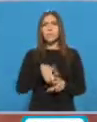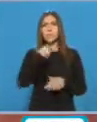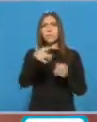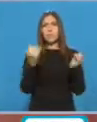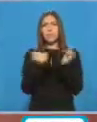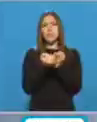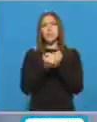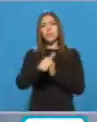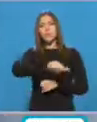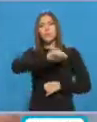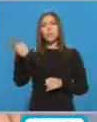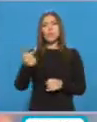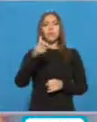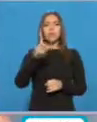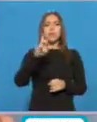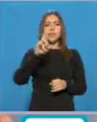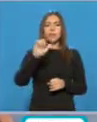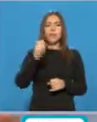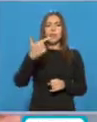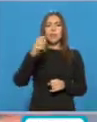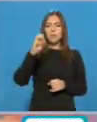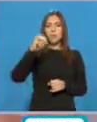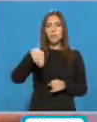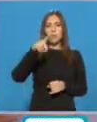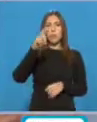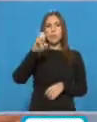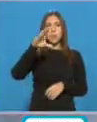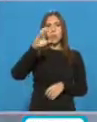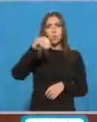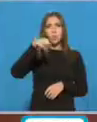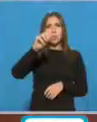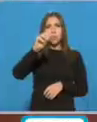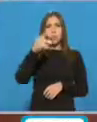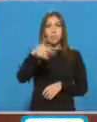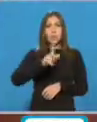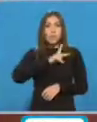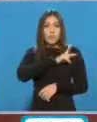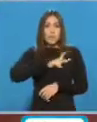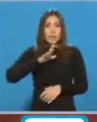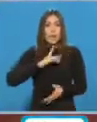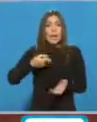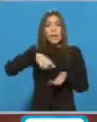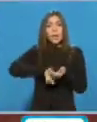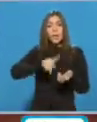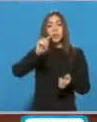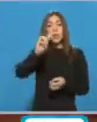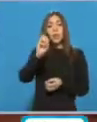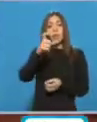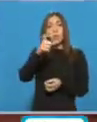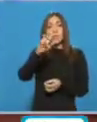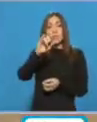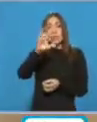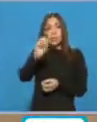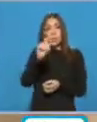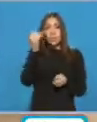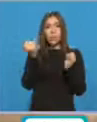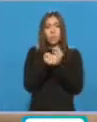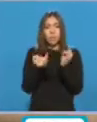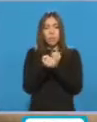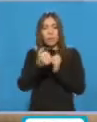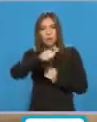dragones de Komodo, que son tóxicas, estas toxinas, o este veneno, o es diferente en el de ellos. También tienen, como